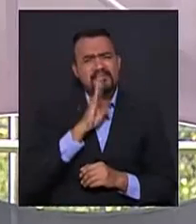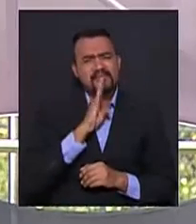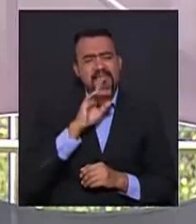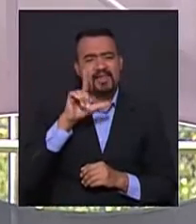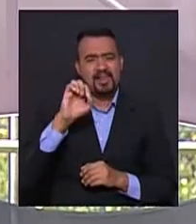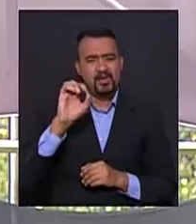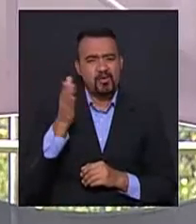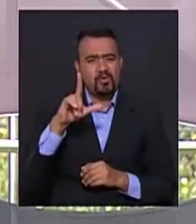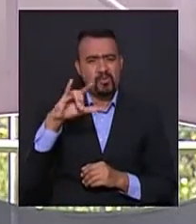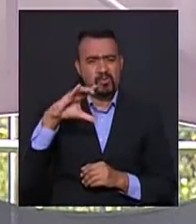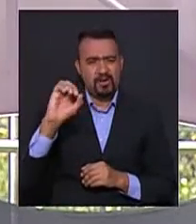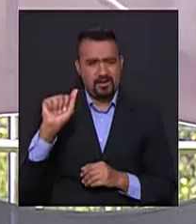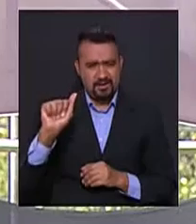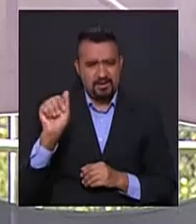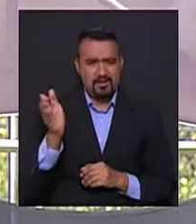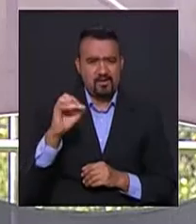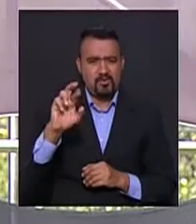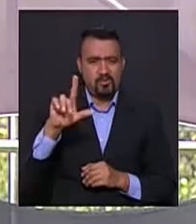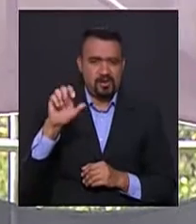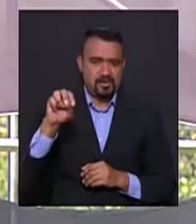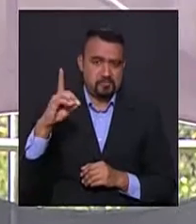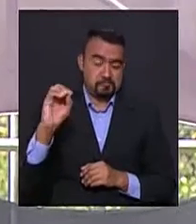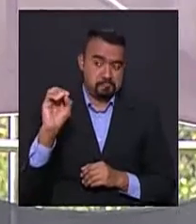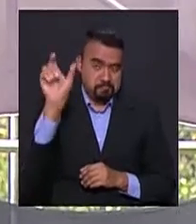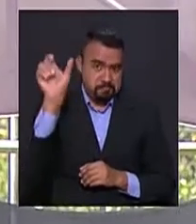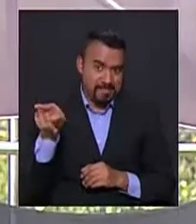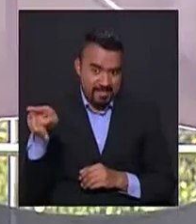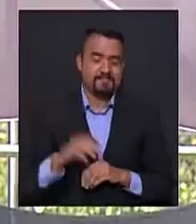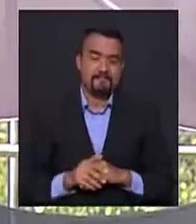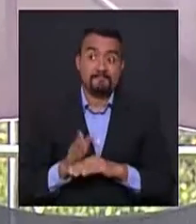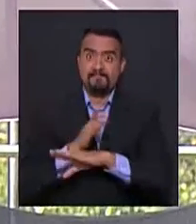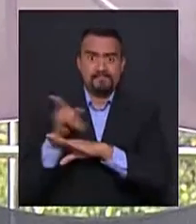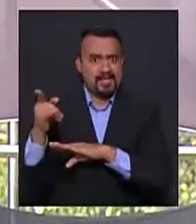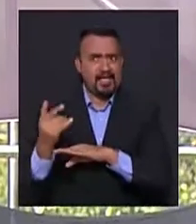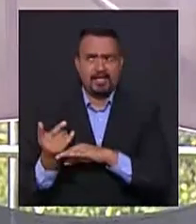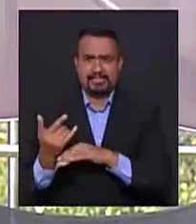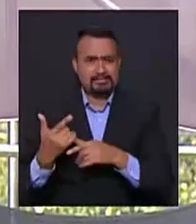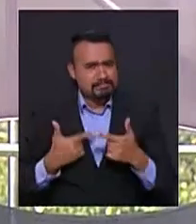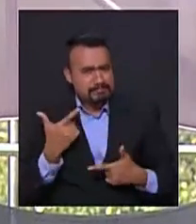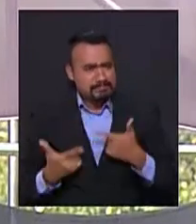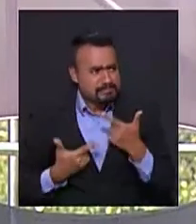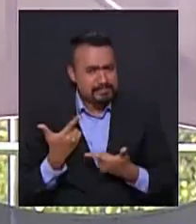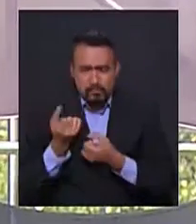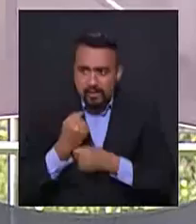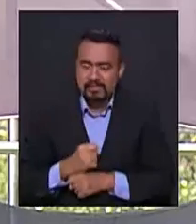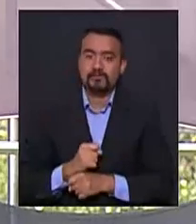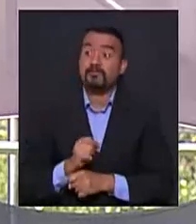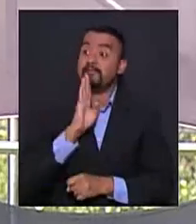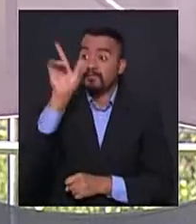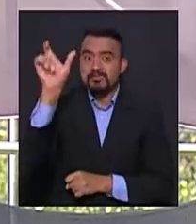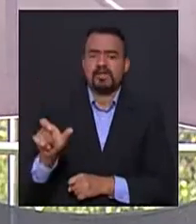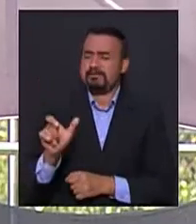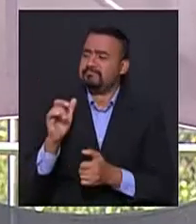Luca Orlando, que inspiró gran parte de esta lucha y que hoy nos acompaña. Un abrazo,